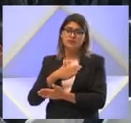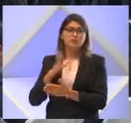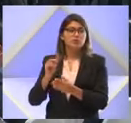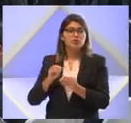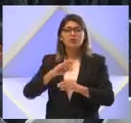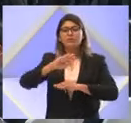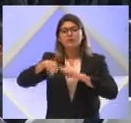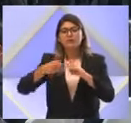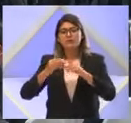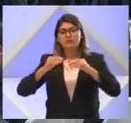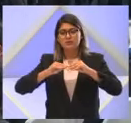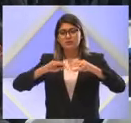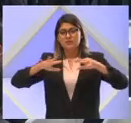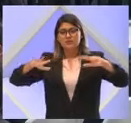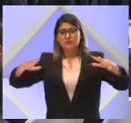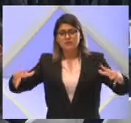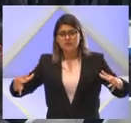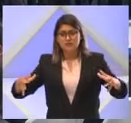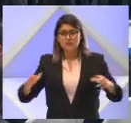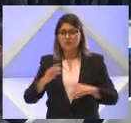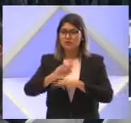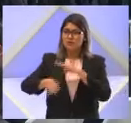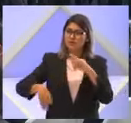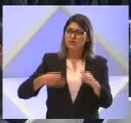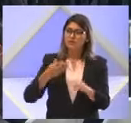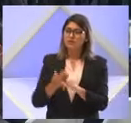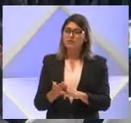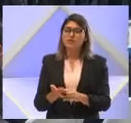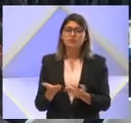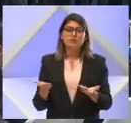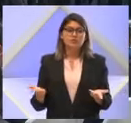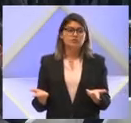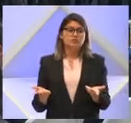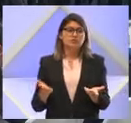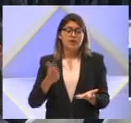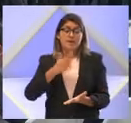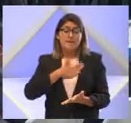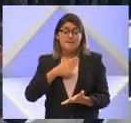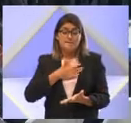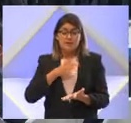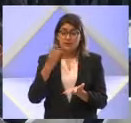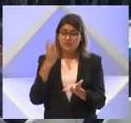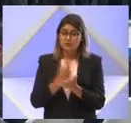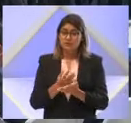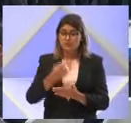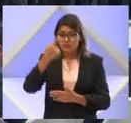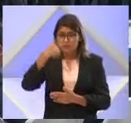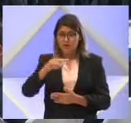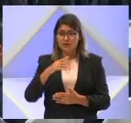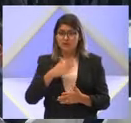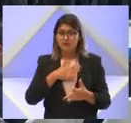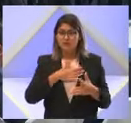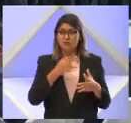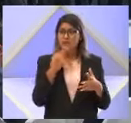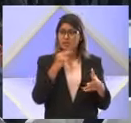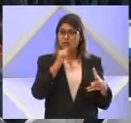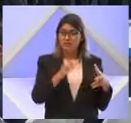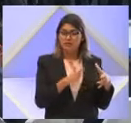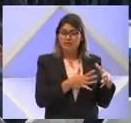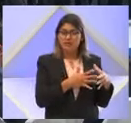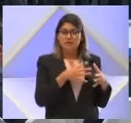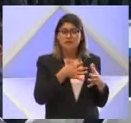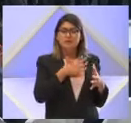sean nadie debe concentrar espectros que no se usa ese es el primer cambio que se